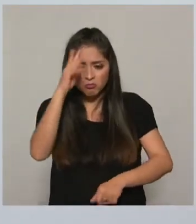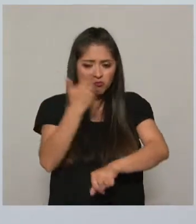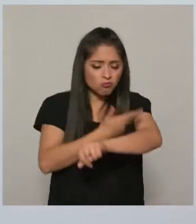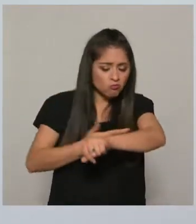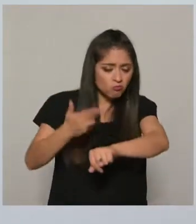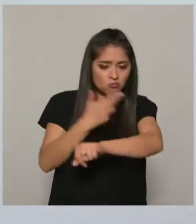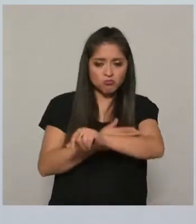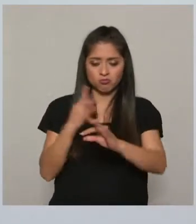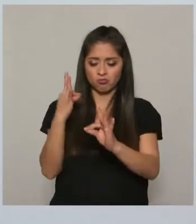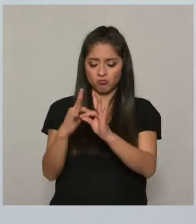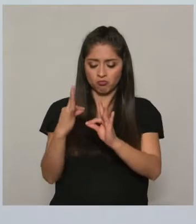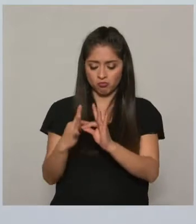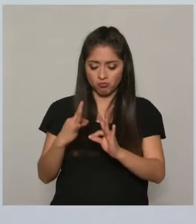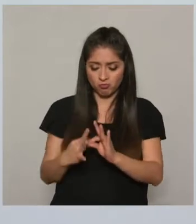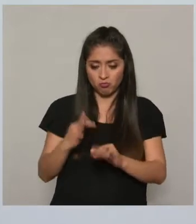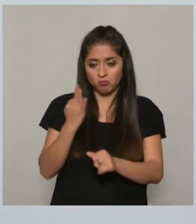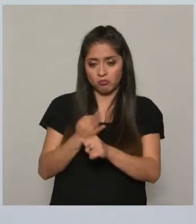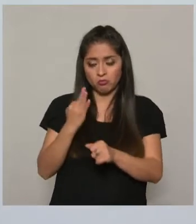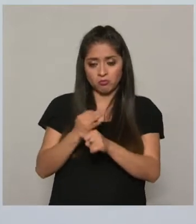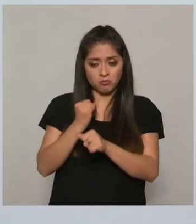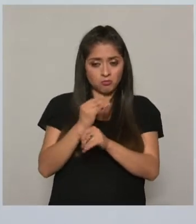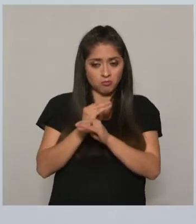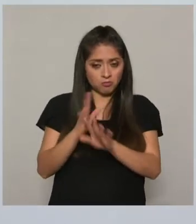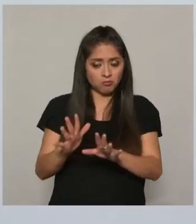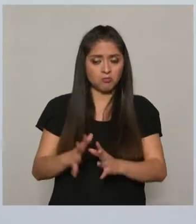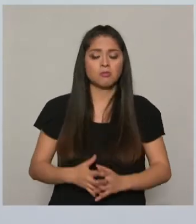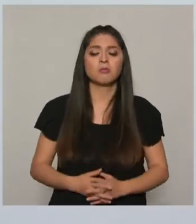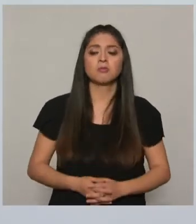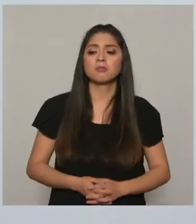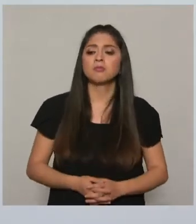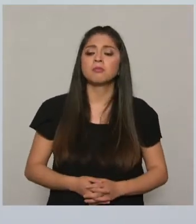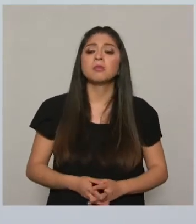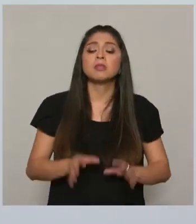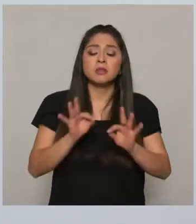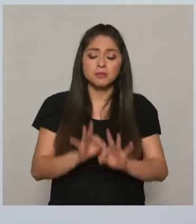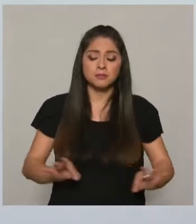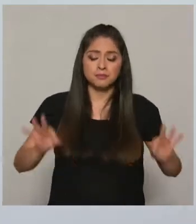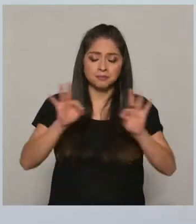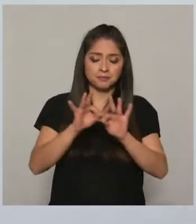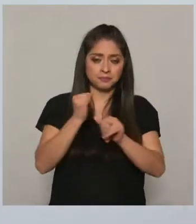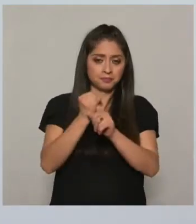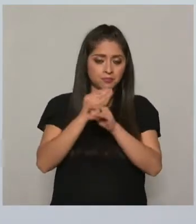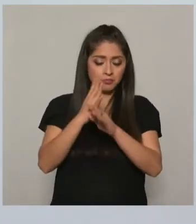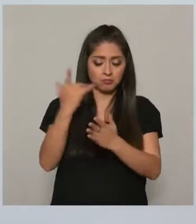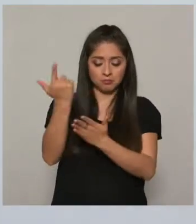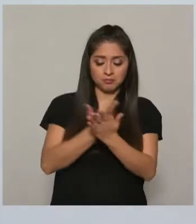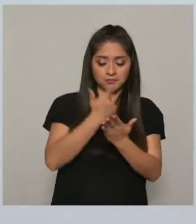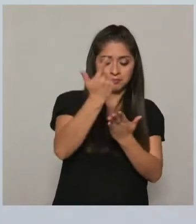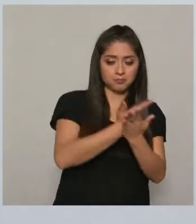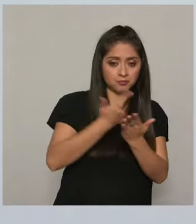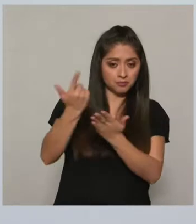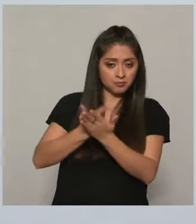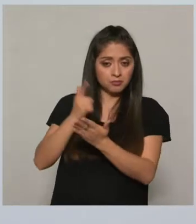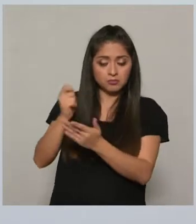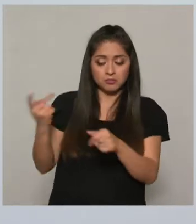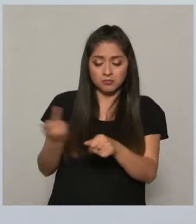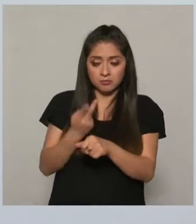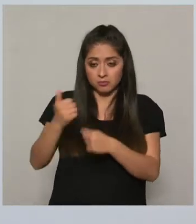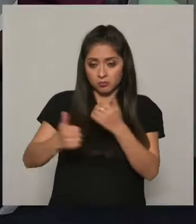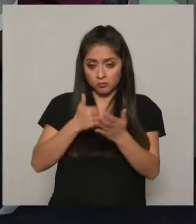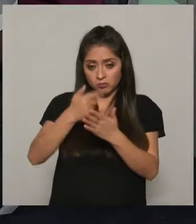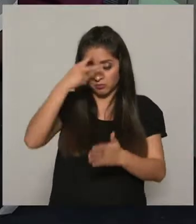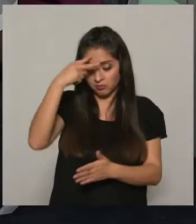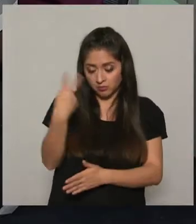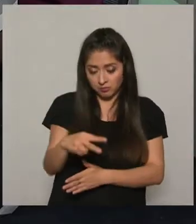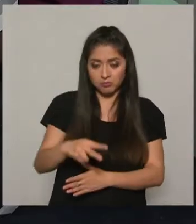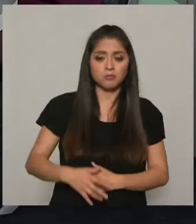detallada estos datos en la agencia digital. Es fundamental tener datos, es decir, poder llevar un buen registro de los hechos de tránsito de la ciudad. Como bien